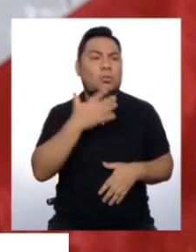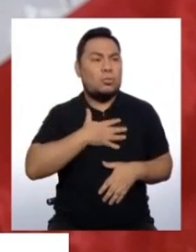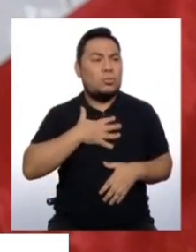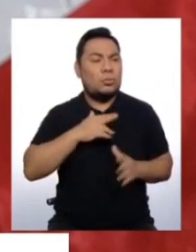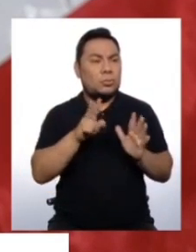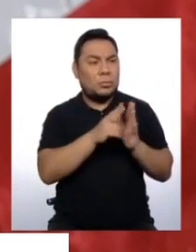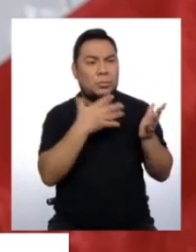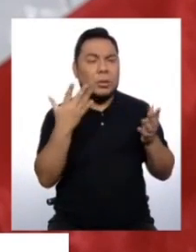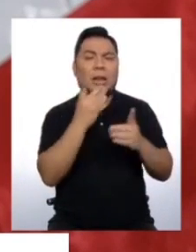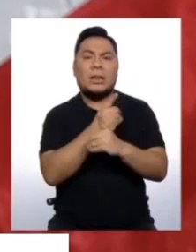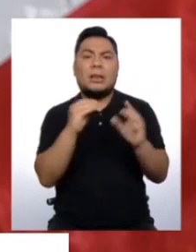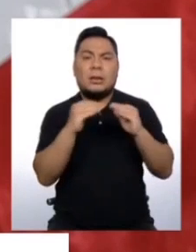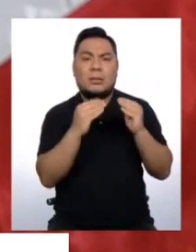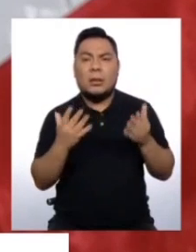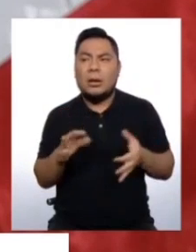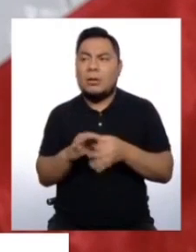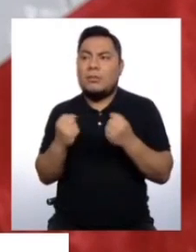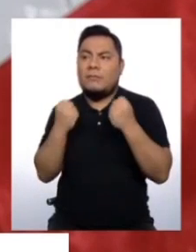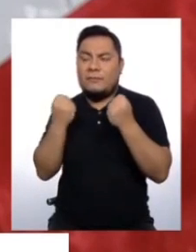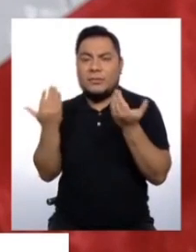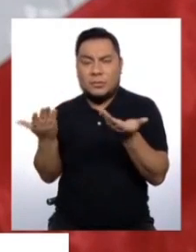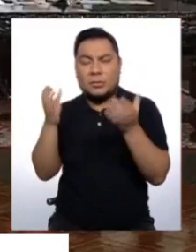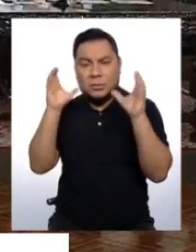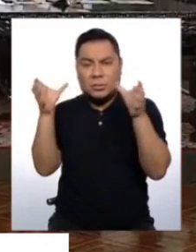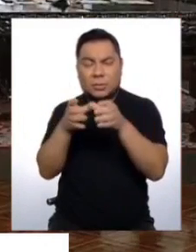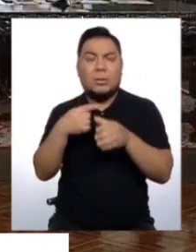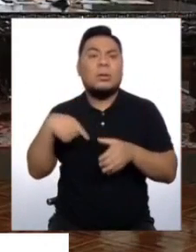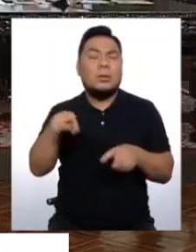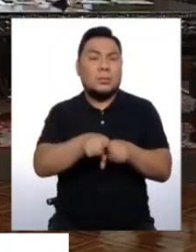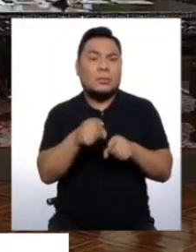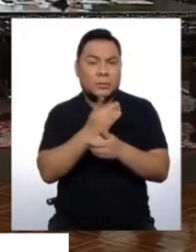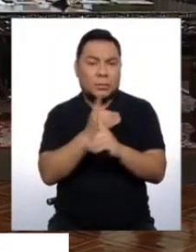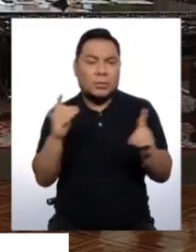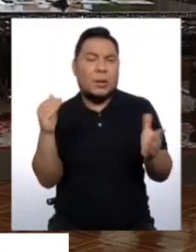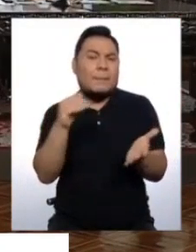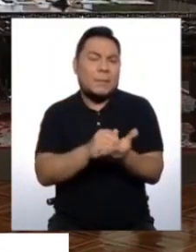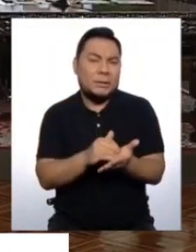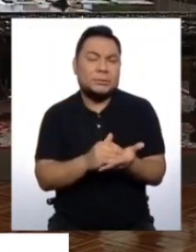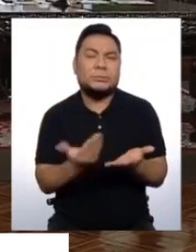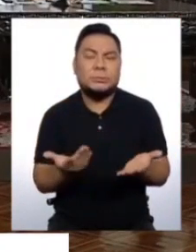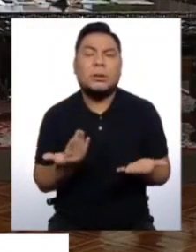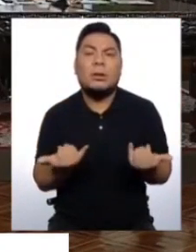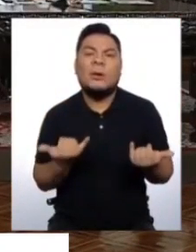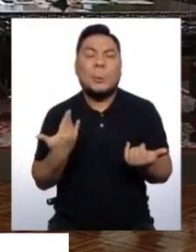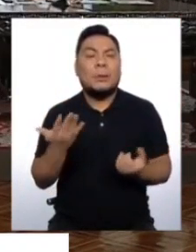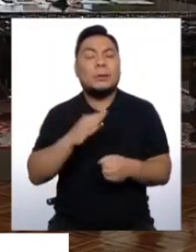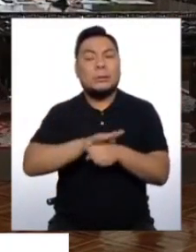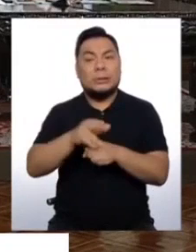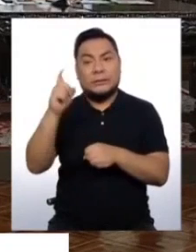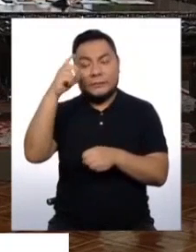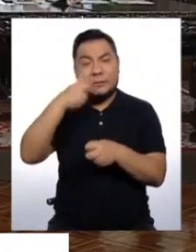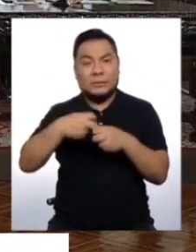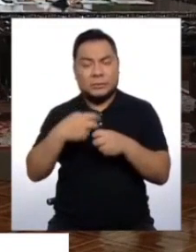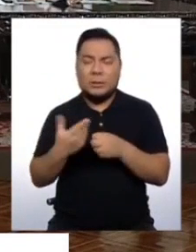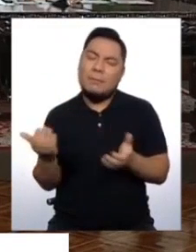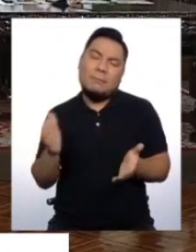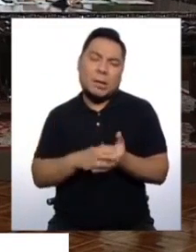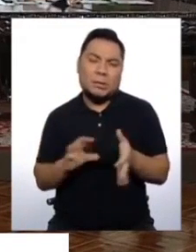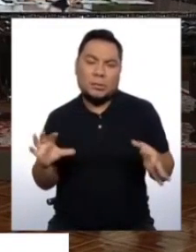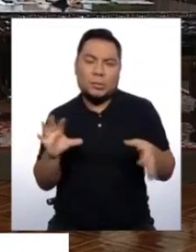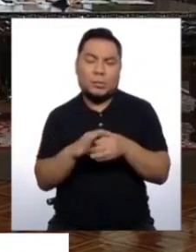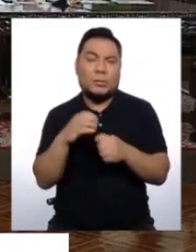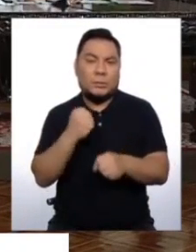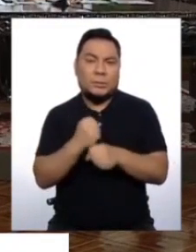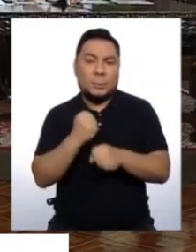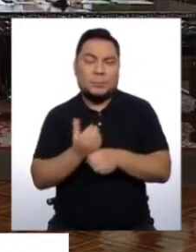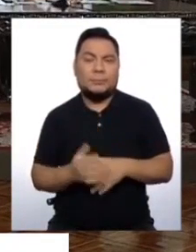democrática de fortalecer instituciones, pero sobre todo fortalecer democracia, aún más estando inmersos en este delicado contencioso que nos está